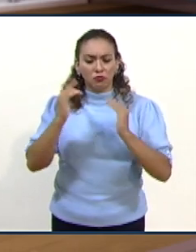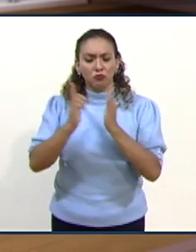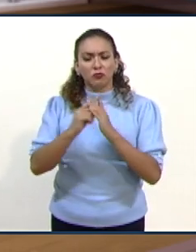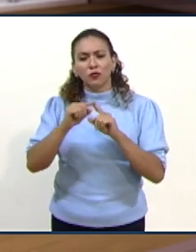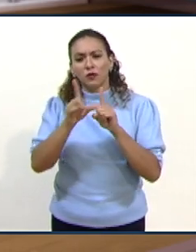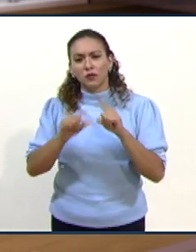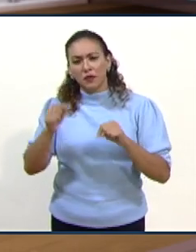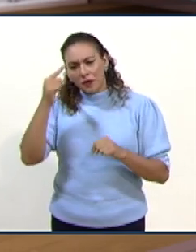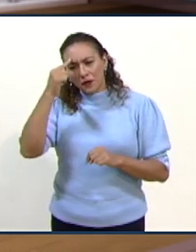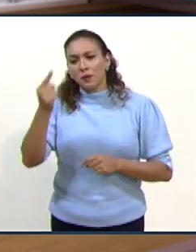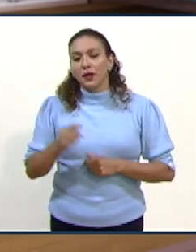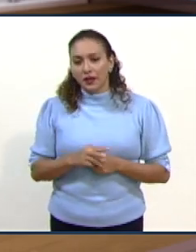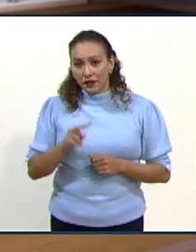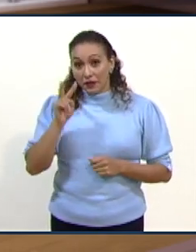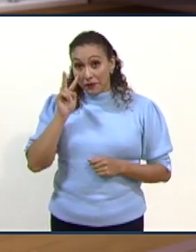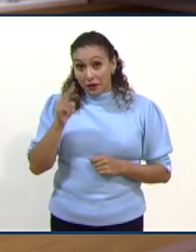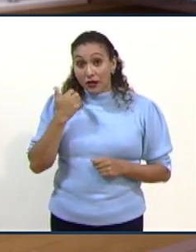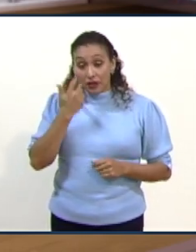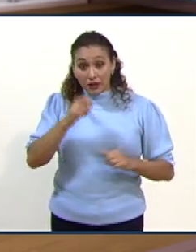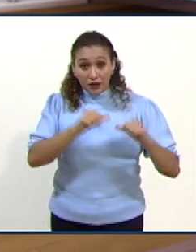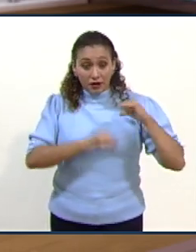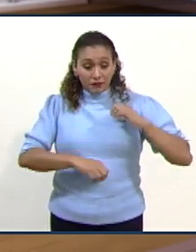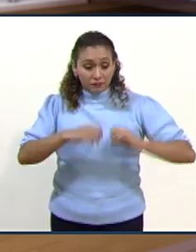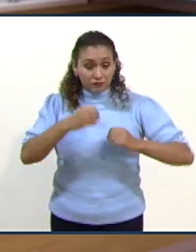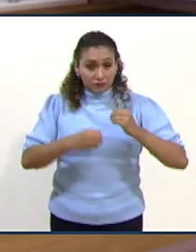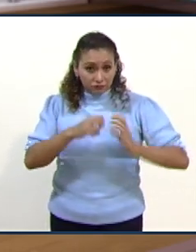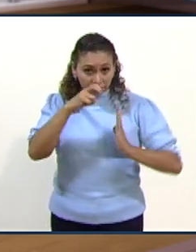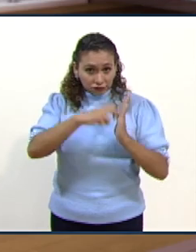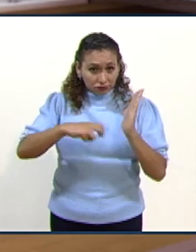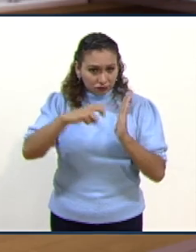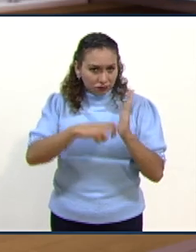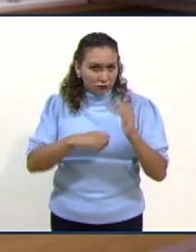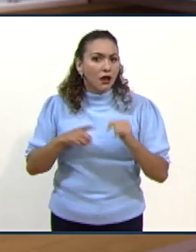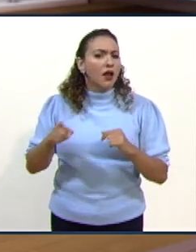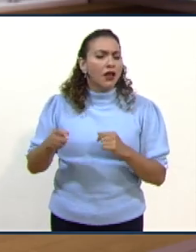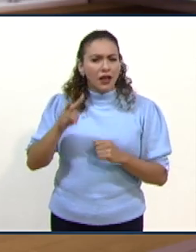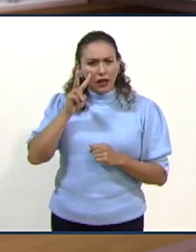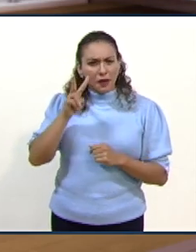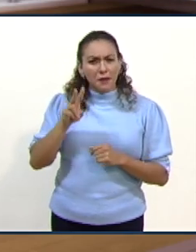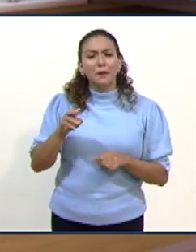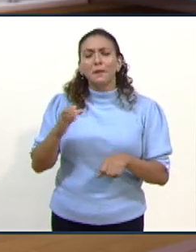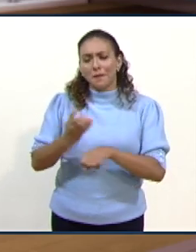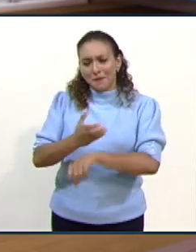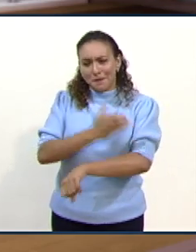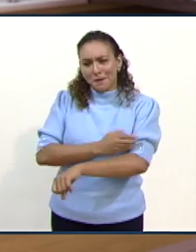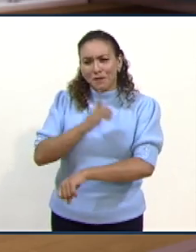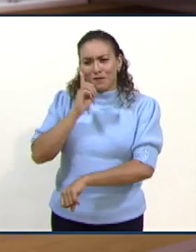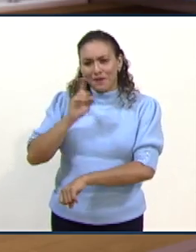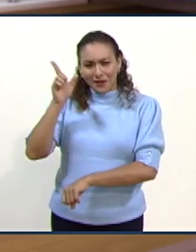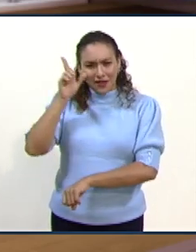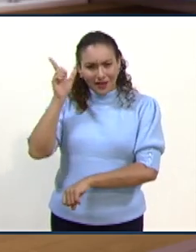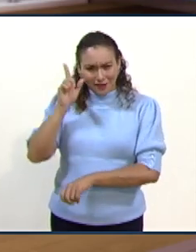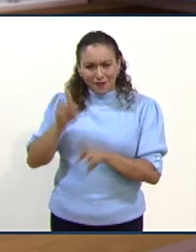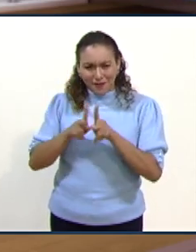la propuesta de reforma al Poder Judicial. Ahí estuvo mi compañera Laura Murillo, quien nos tiene todos